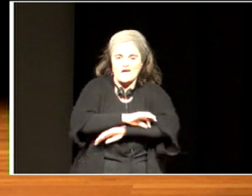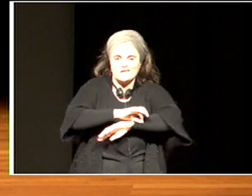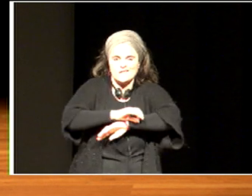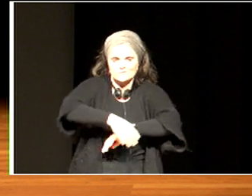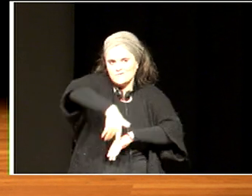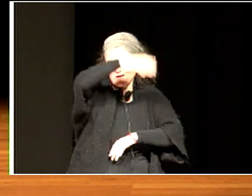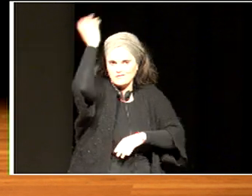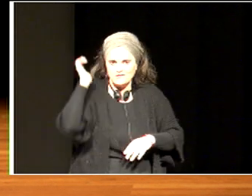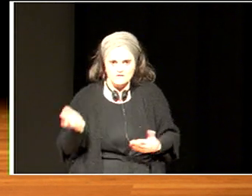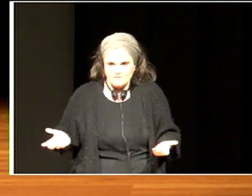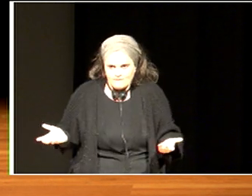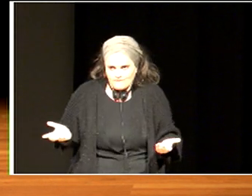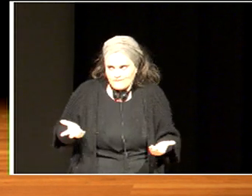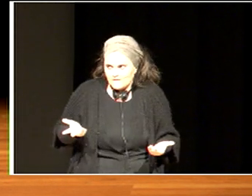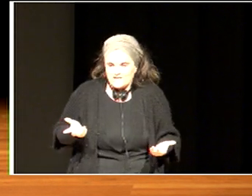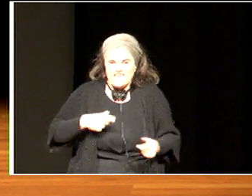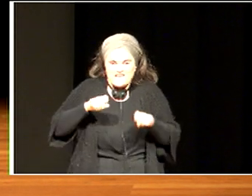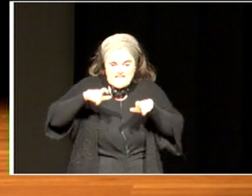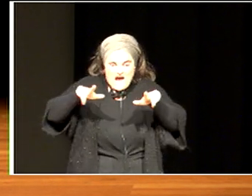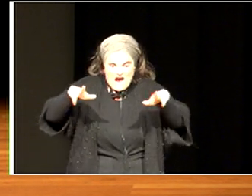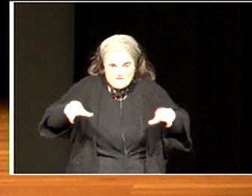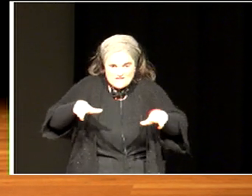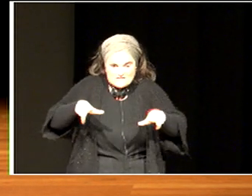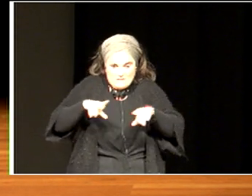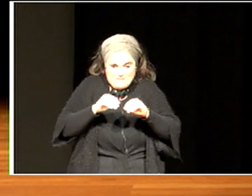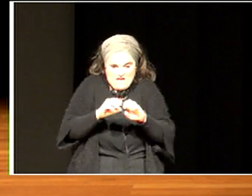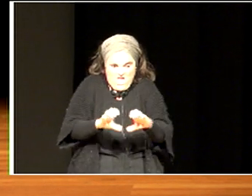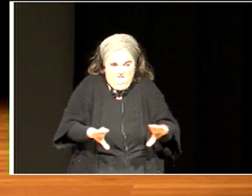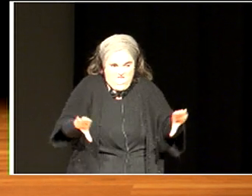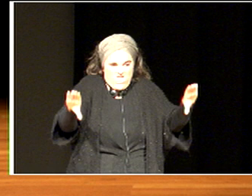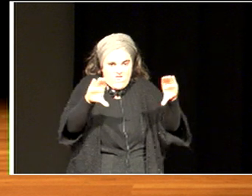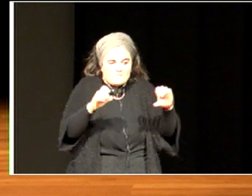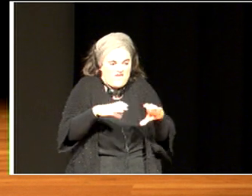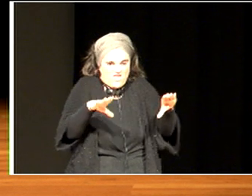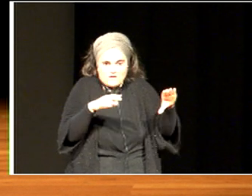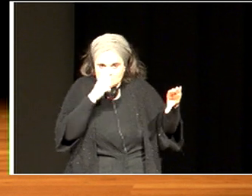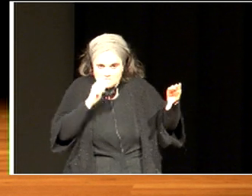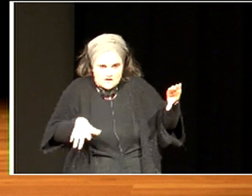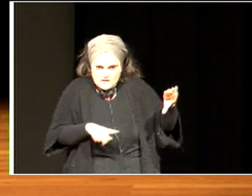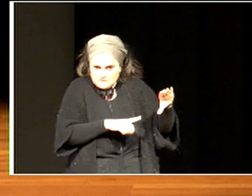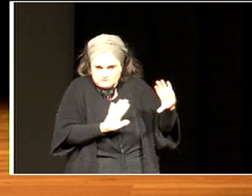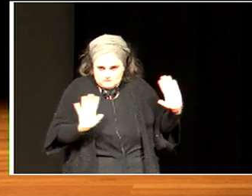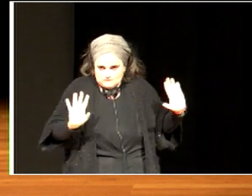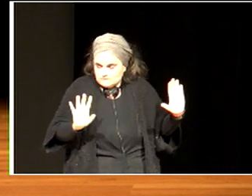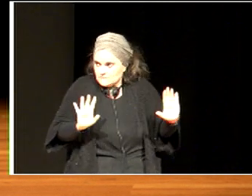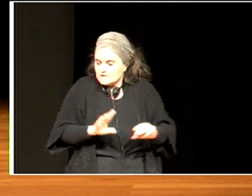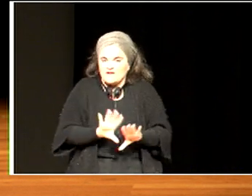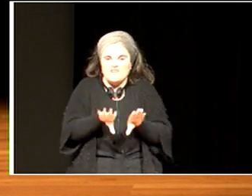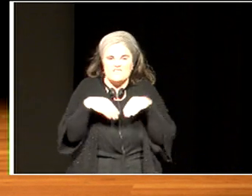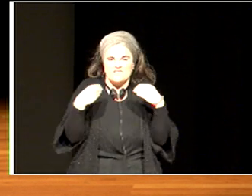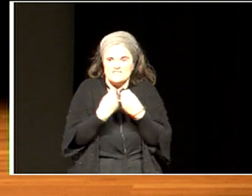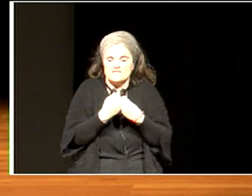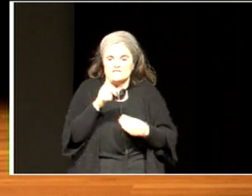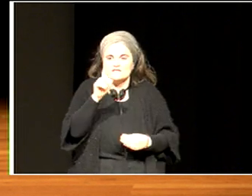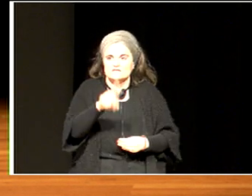bibliotecas escolares llenas de muchas veces llenas incluso y